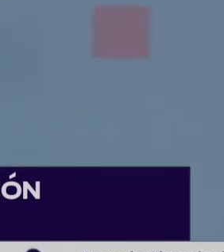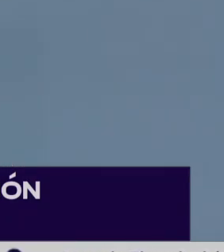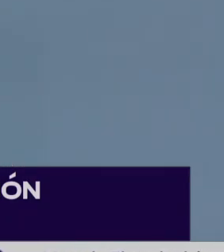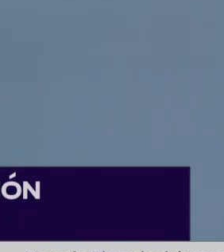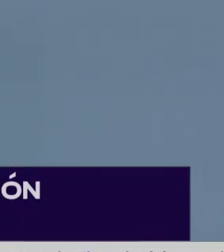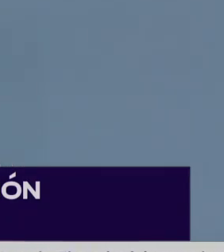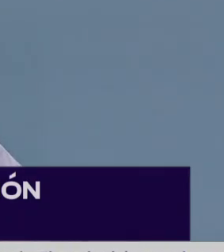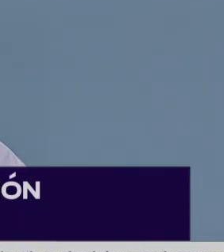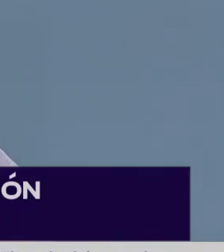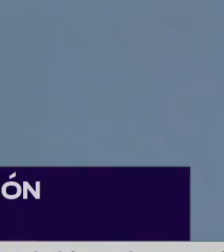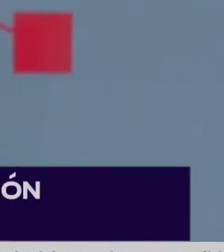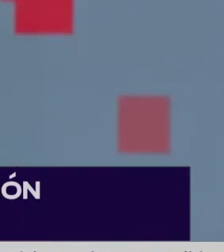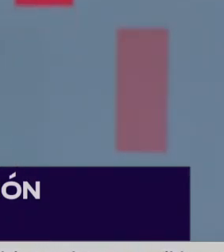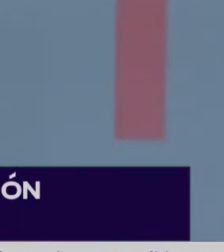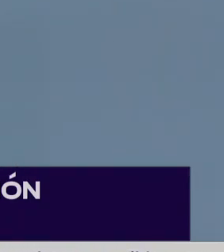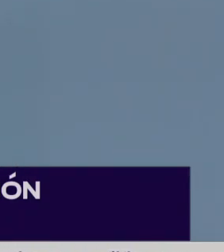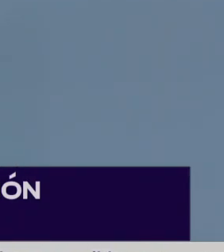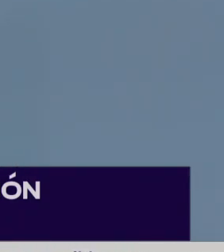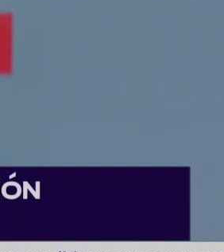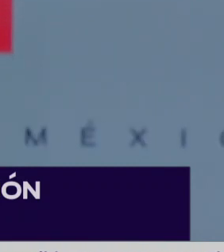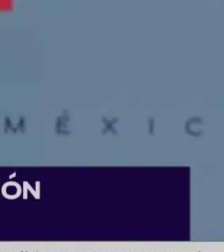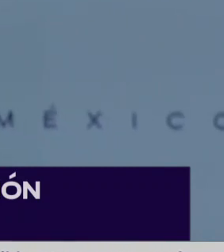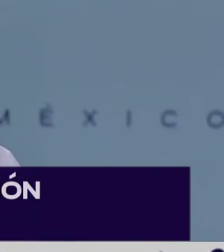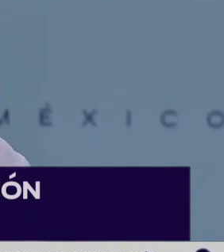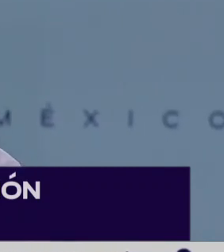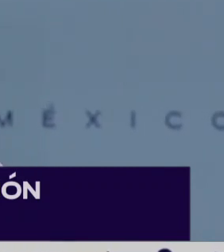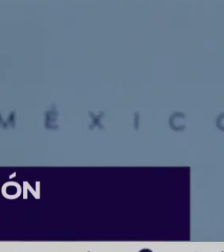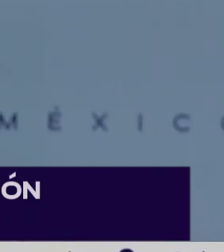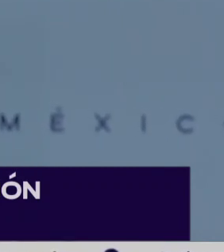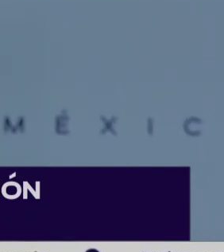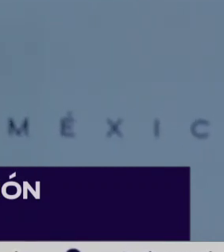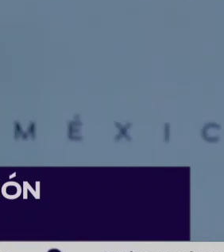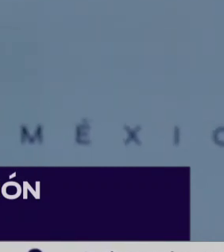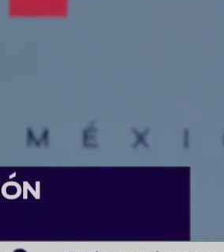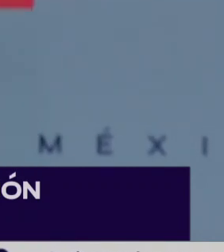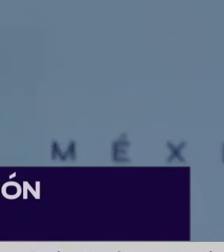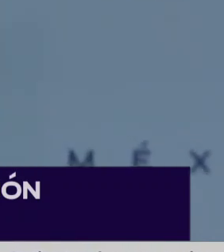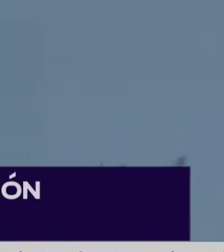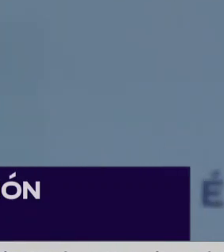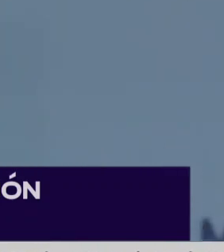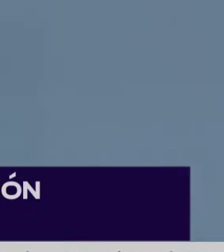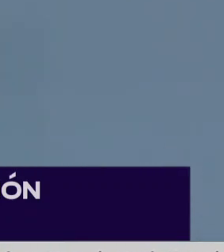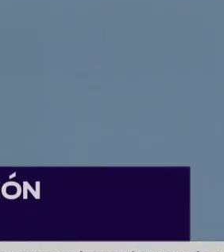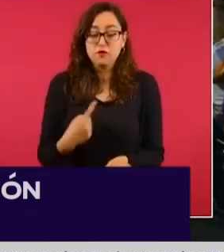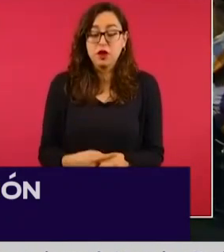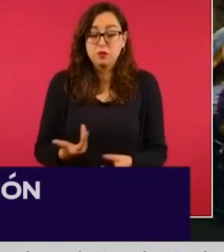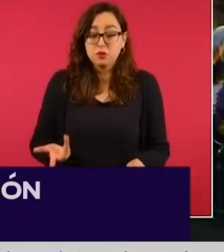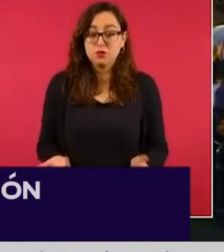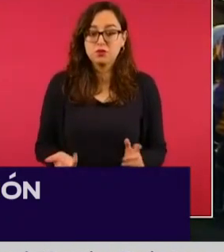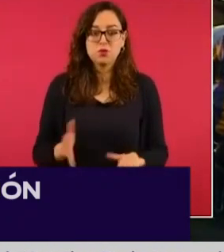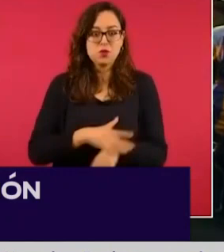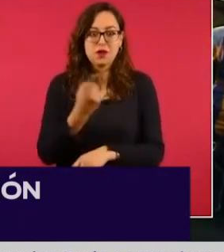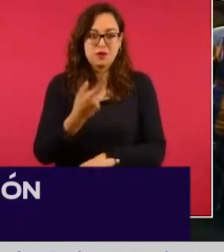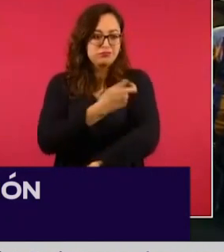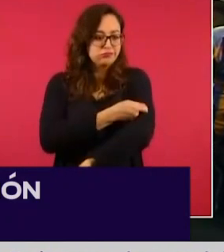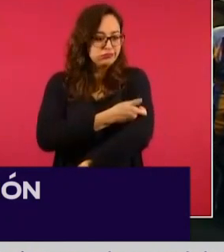que ya les llaman jaqueativos Bueno hoy en la mañana el presidente confirmó el hackeo a